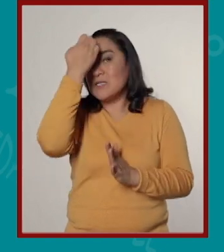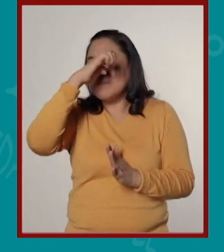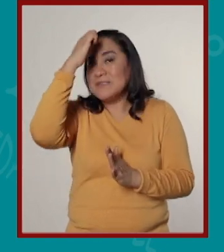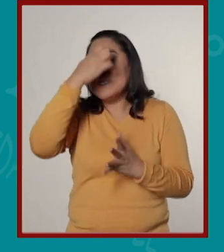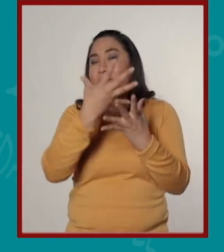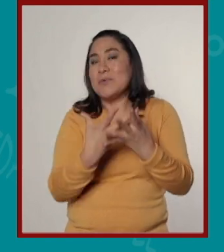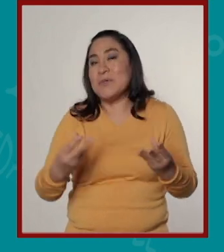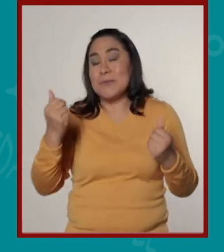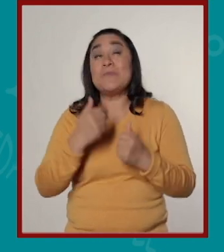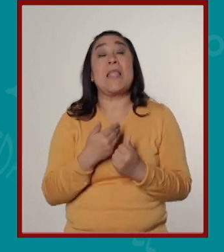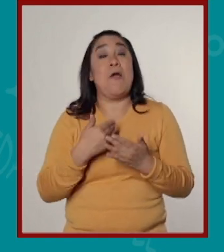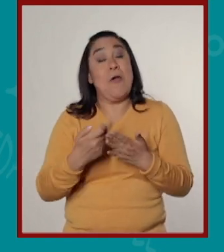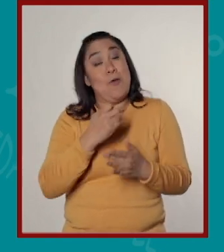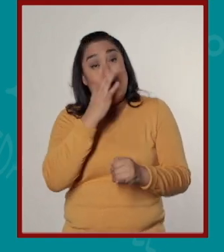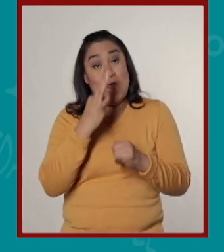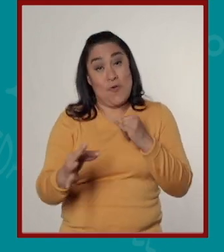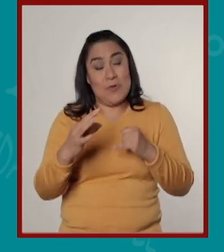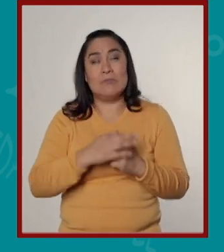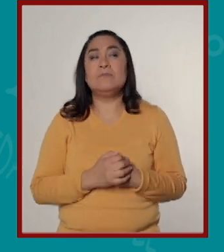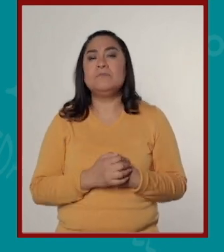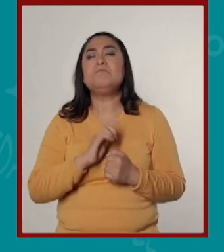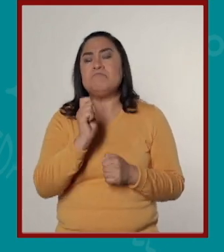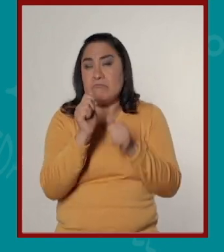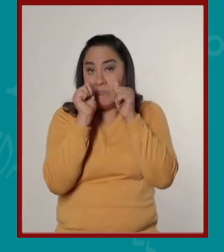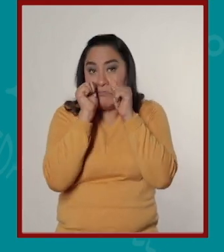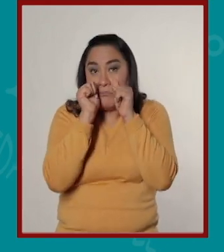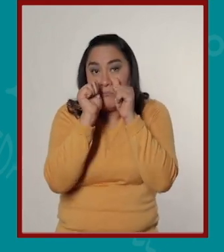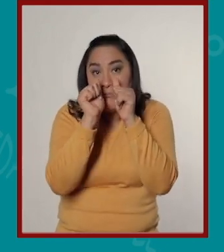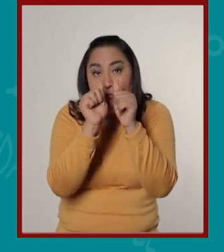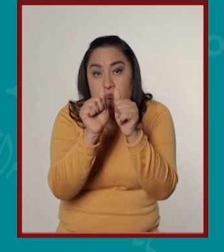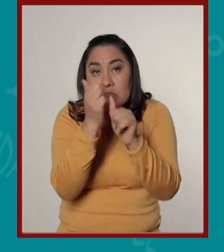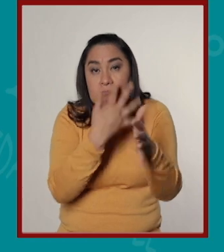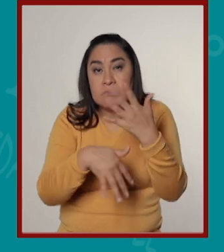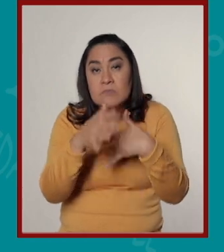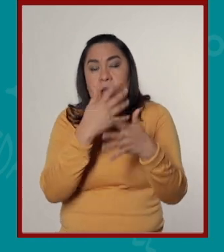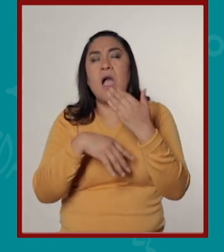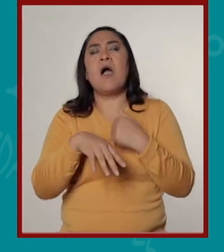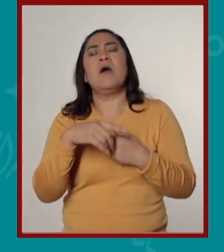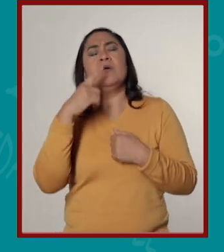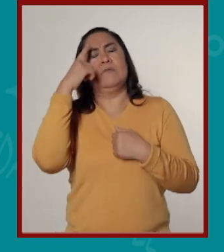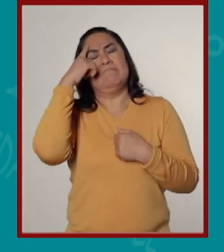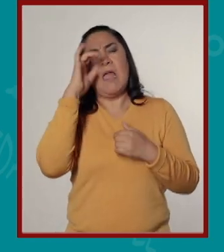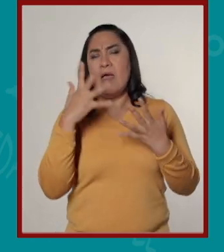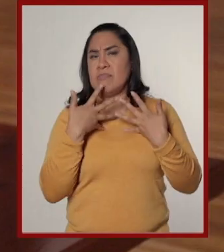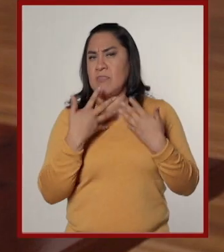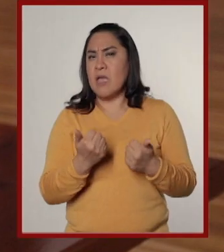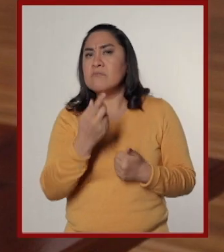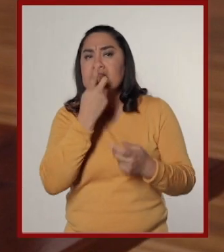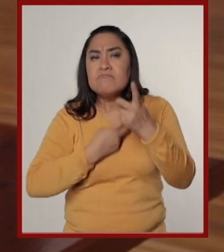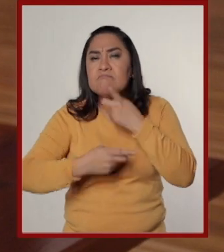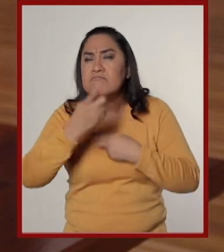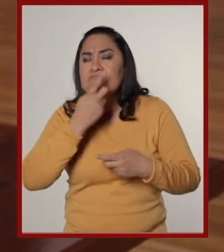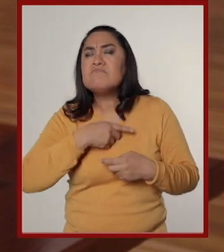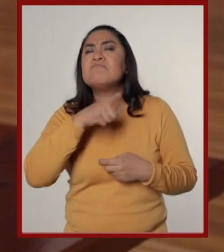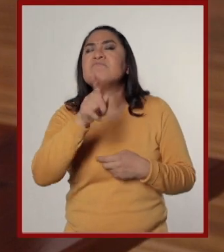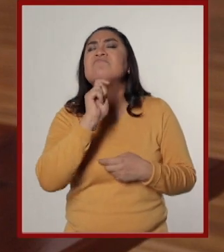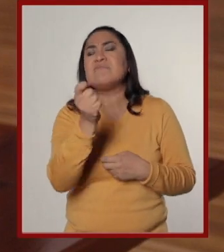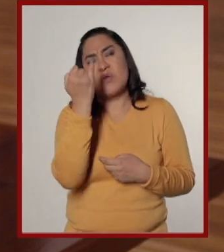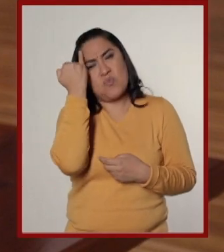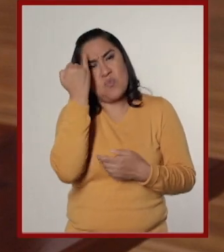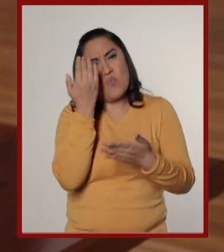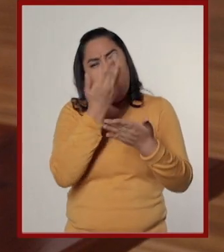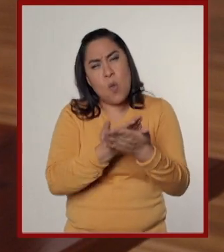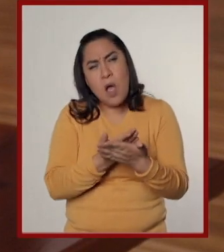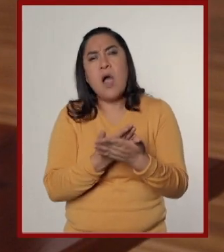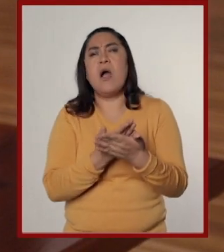asertividad, amabilidad y respeto a la hora de exponer mis puntos de vista y disposición para negociar. Pamela acaba de listar